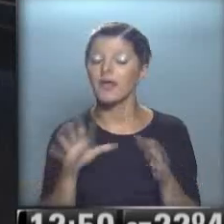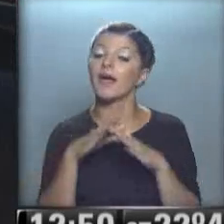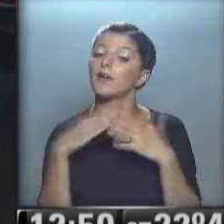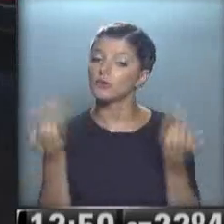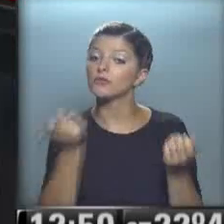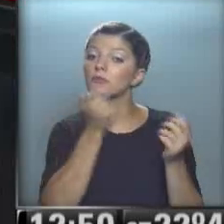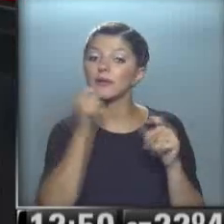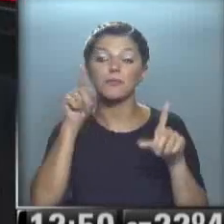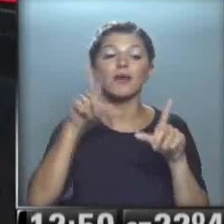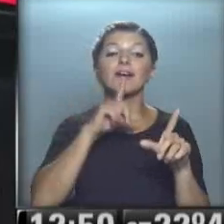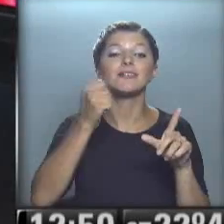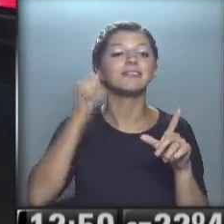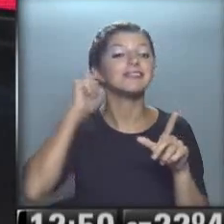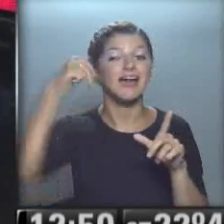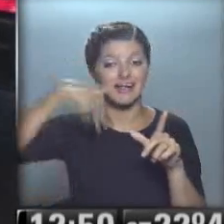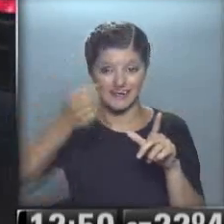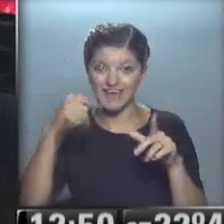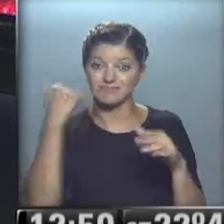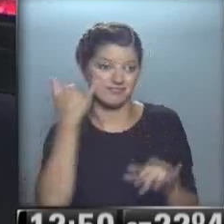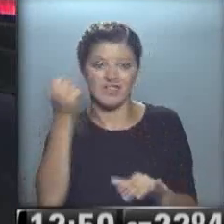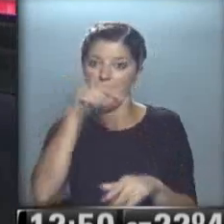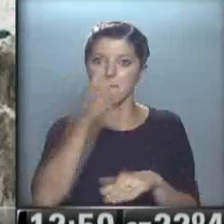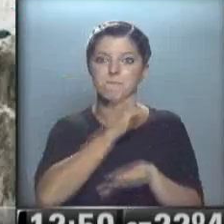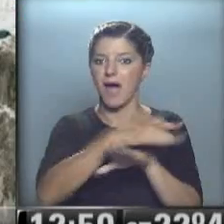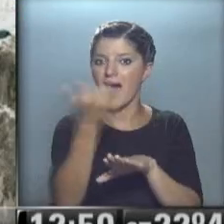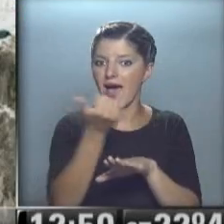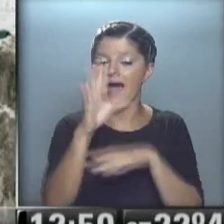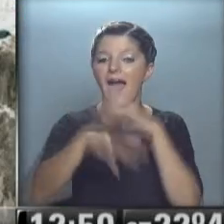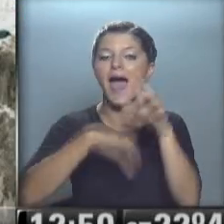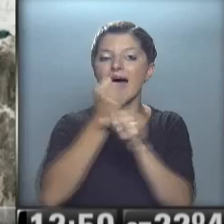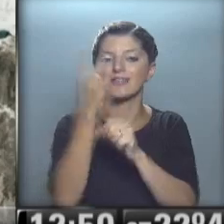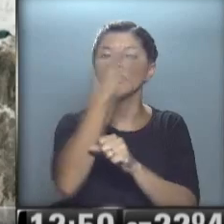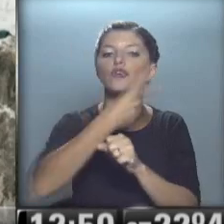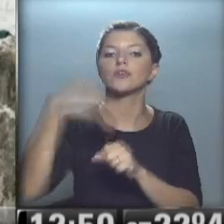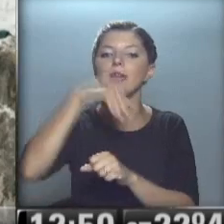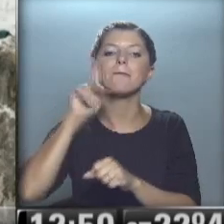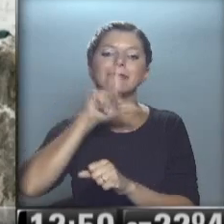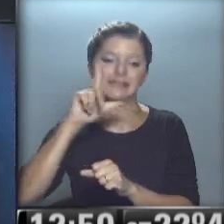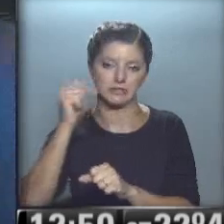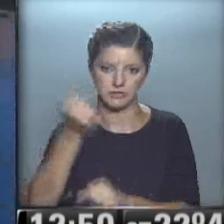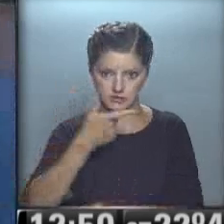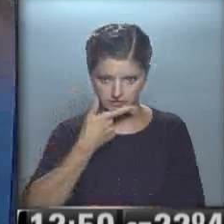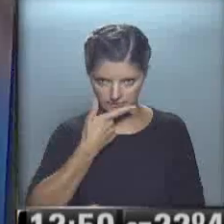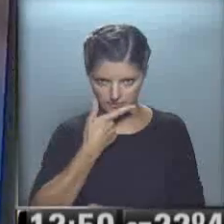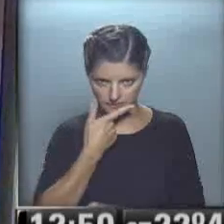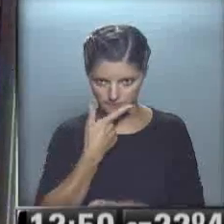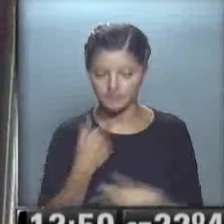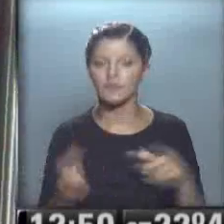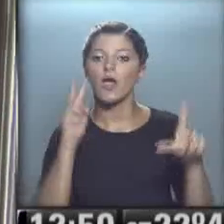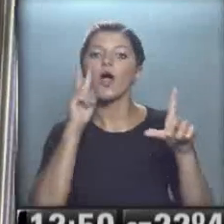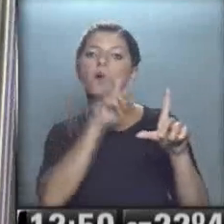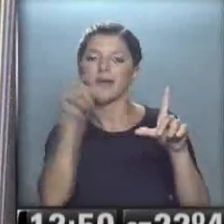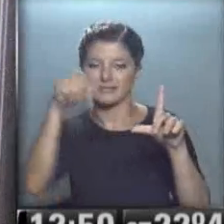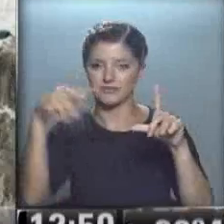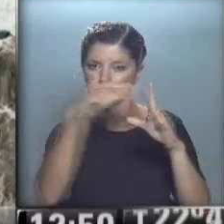acá ya el caso de tacna ustedes ven ya tendría mar propio hasta las 200 millas ahora vamos a ver este es el área de